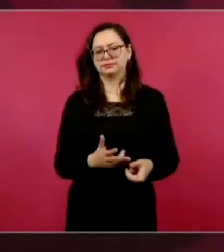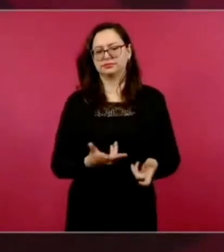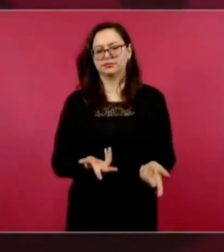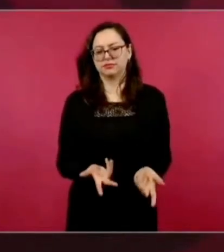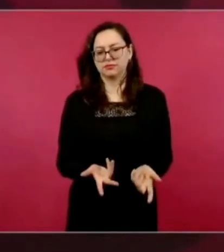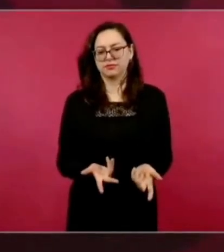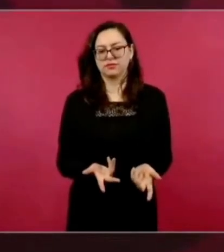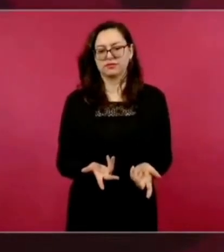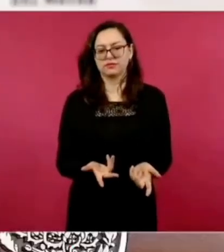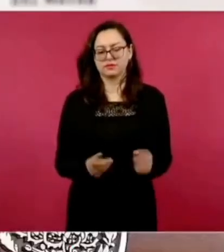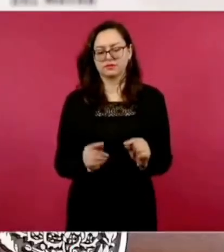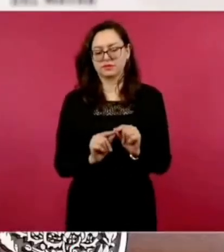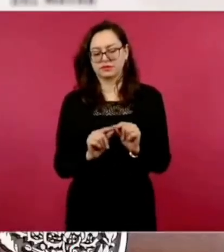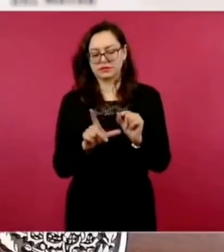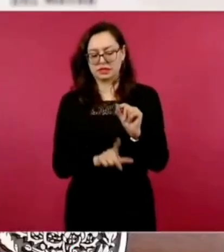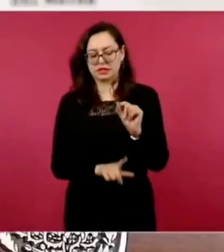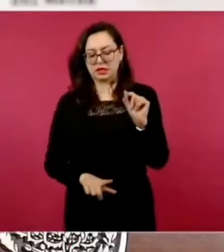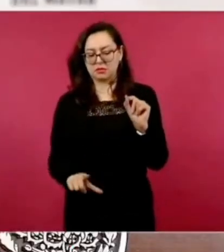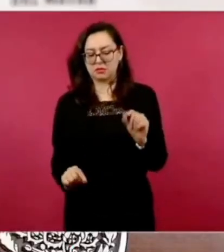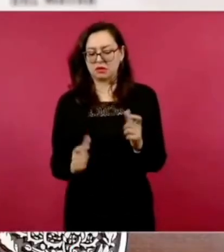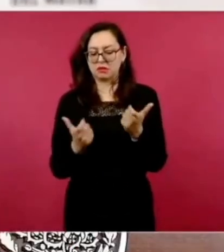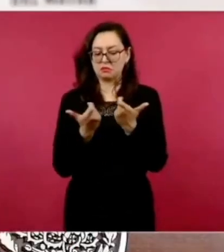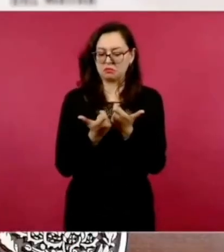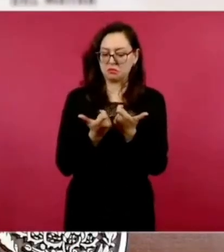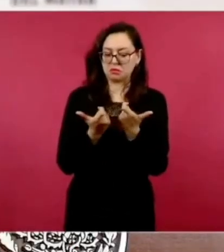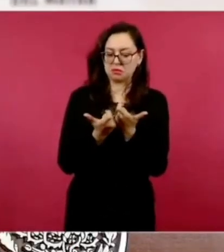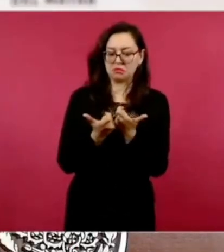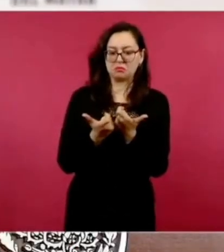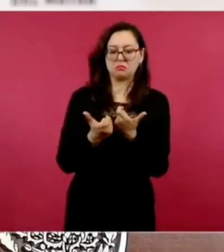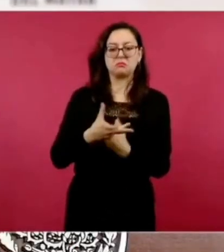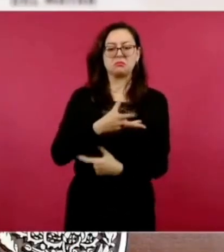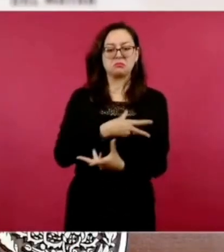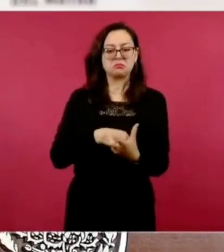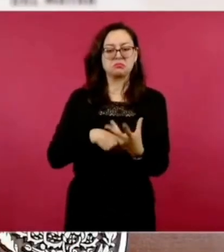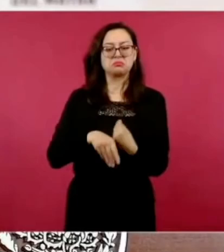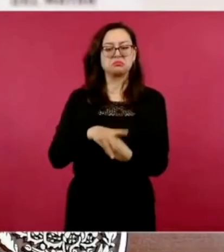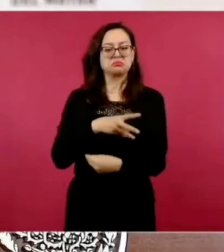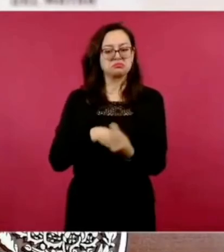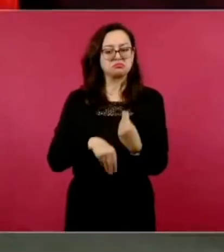que la economía de nuestro país